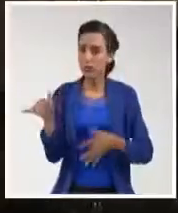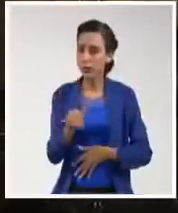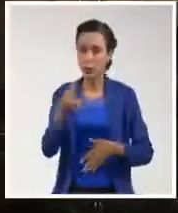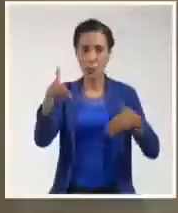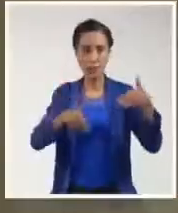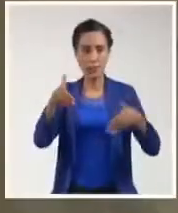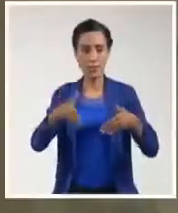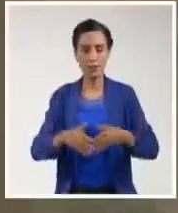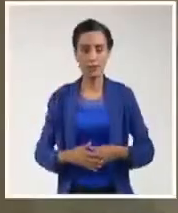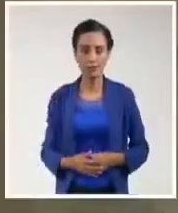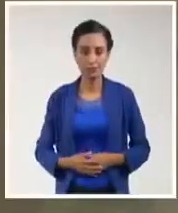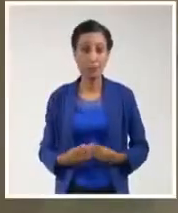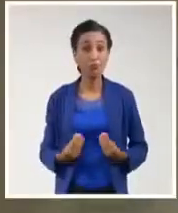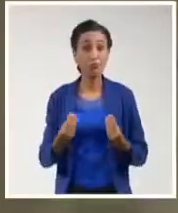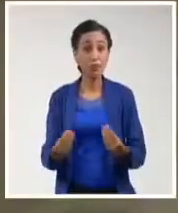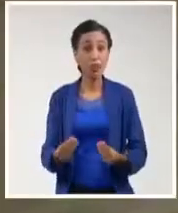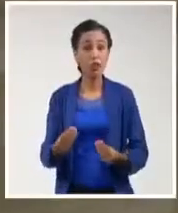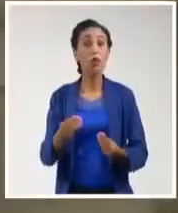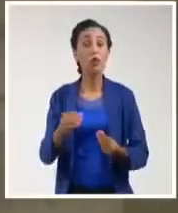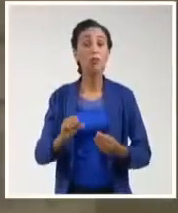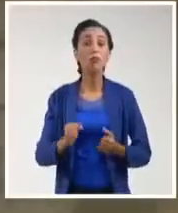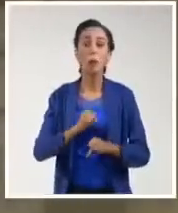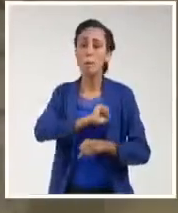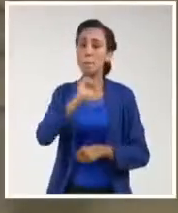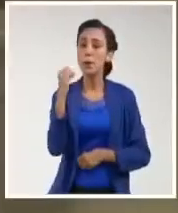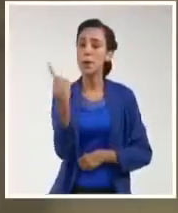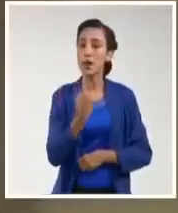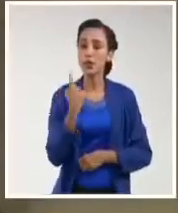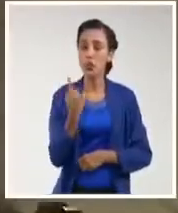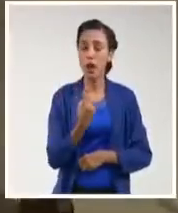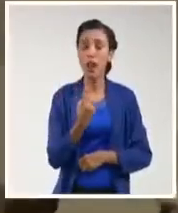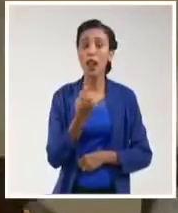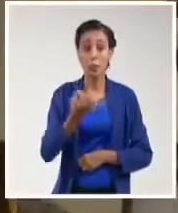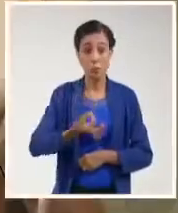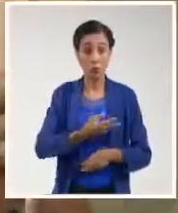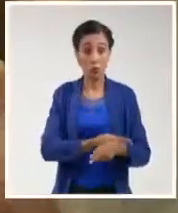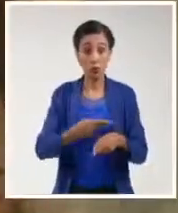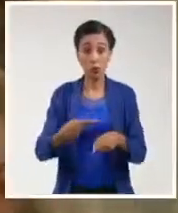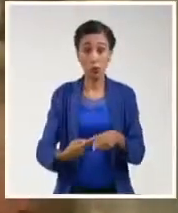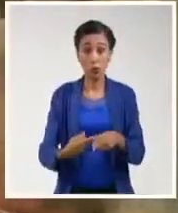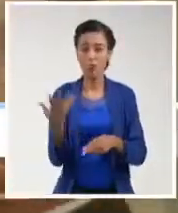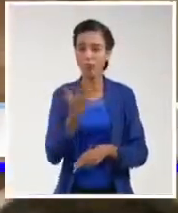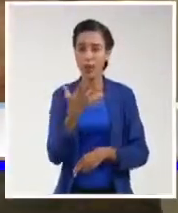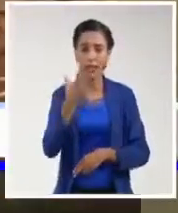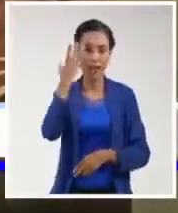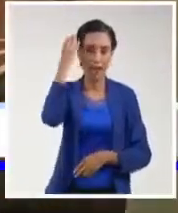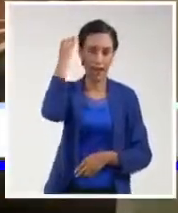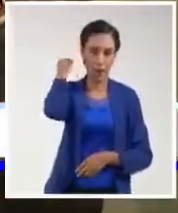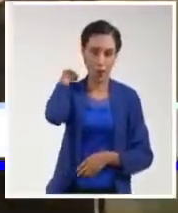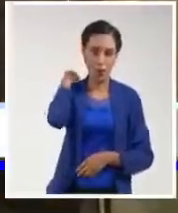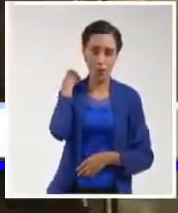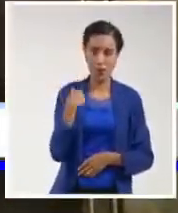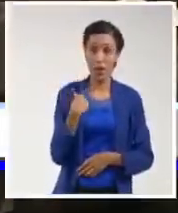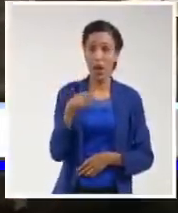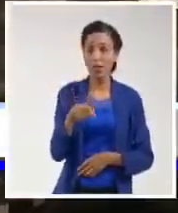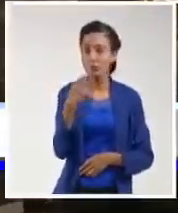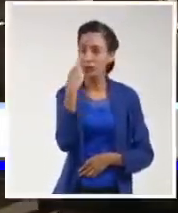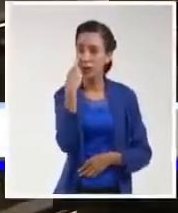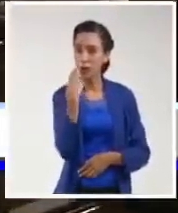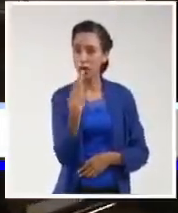Con el otorgamiento de forma unánime del Premio Nacional de Historia al general de ejército Raúl Castro, no solo se reconoce